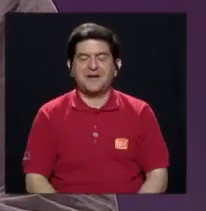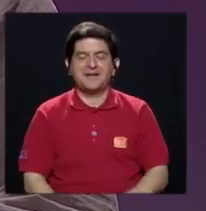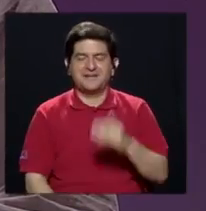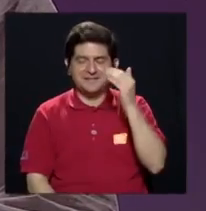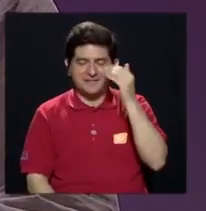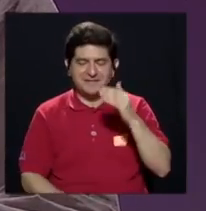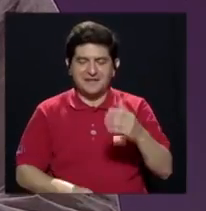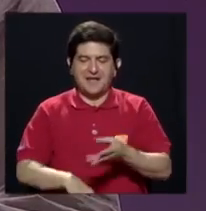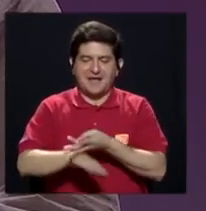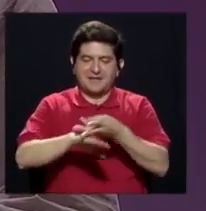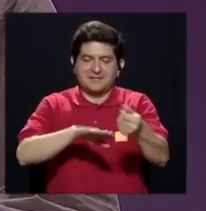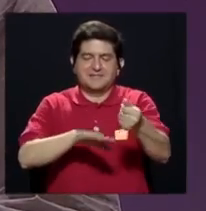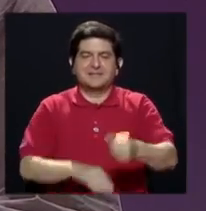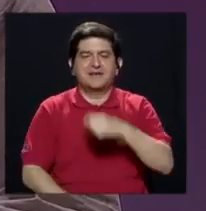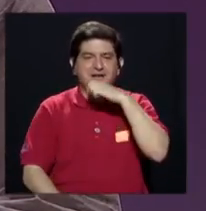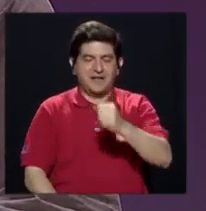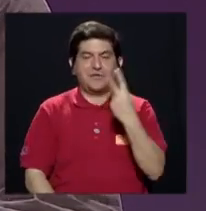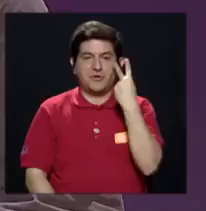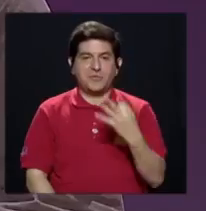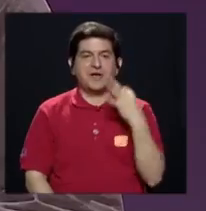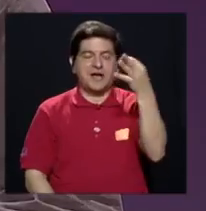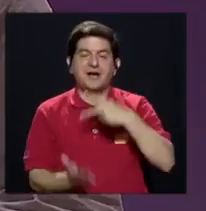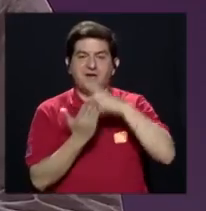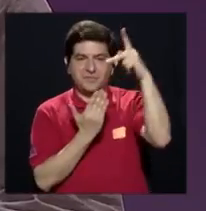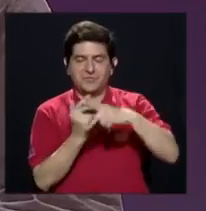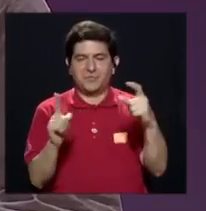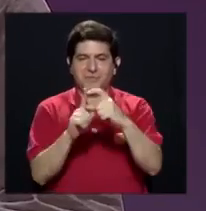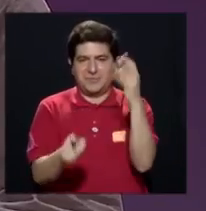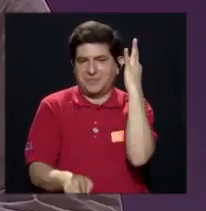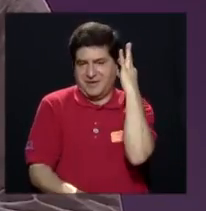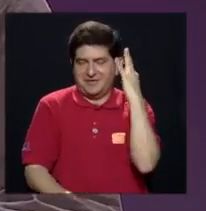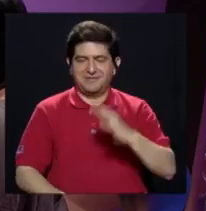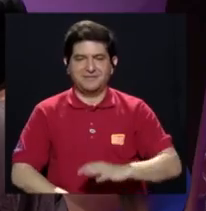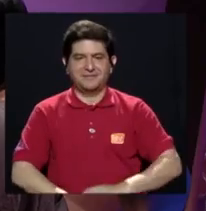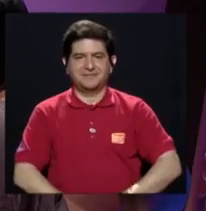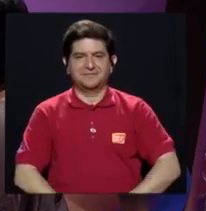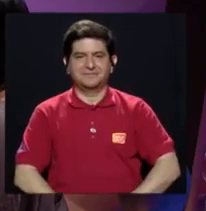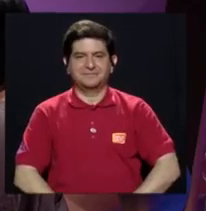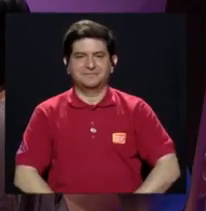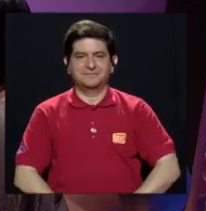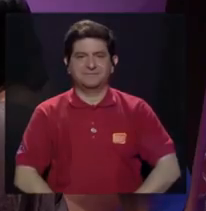ancestrales eh nos vemos en un próximo programa de Palabra de